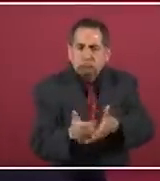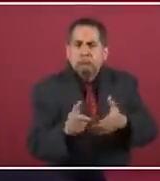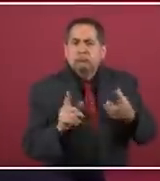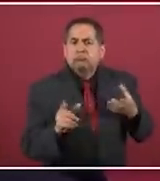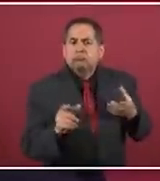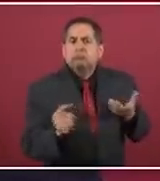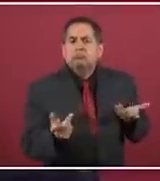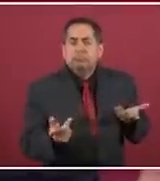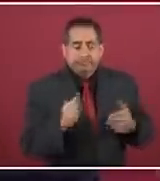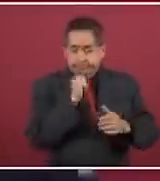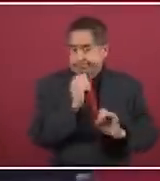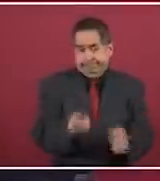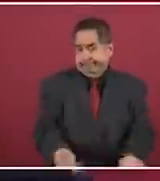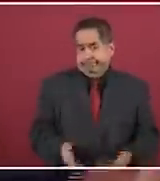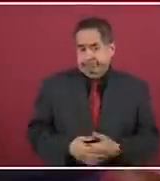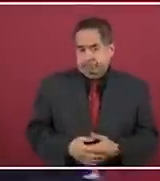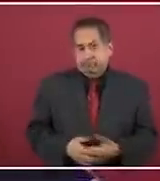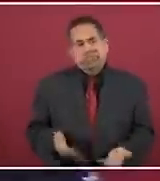Es hasta ahora